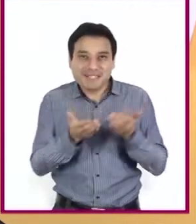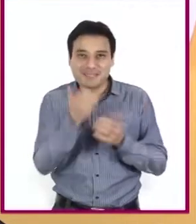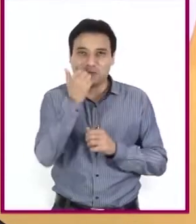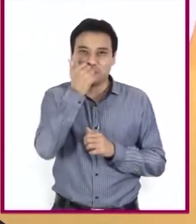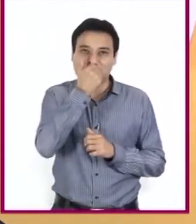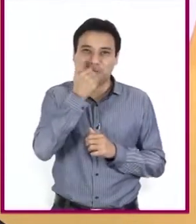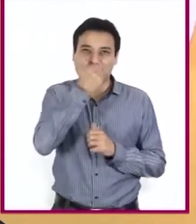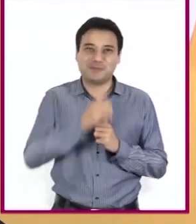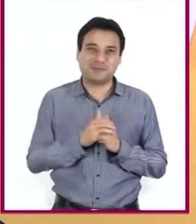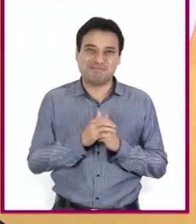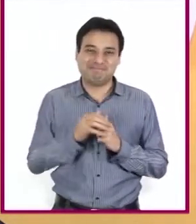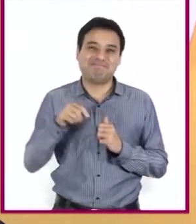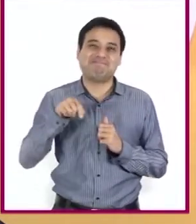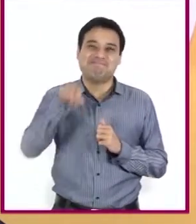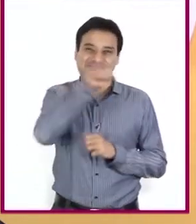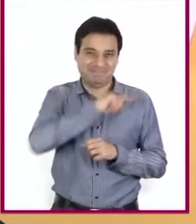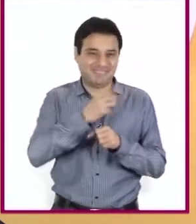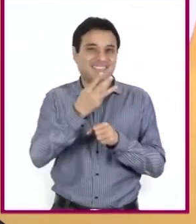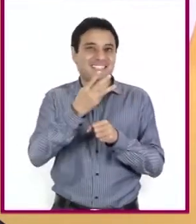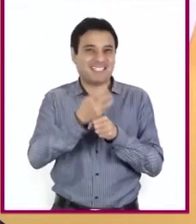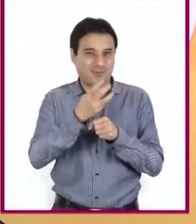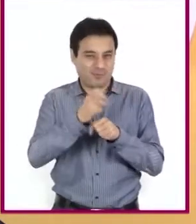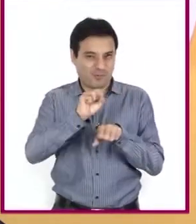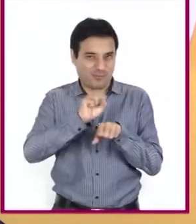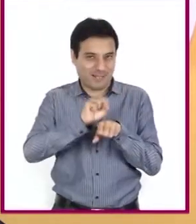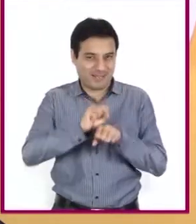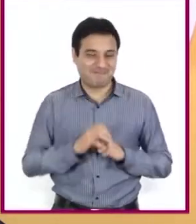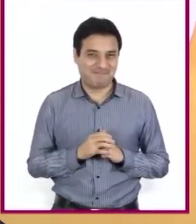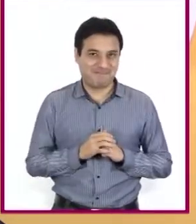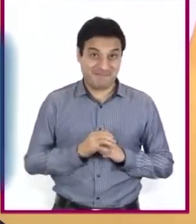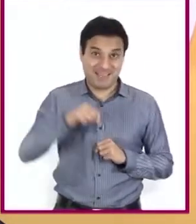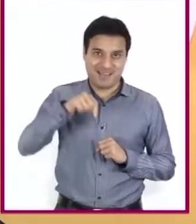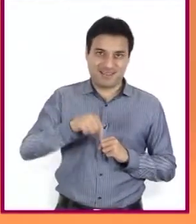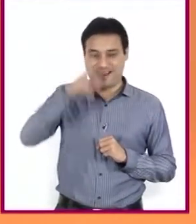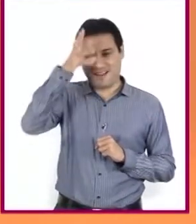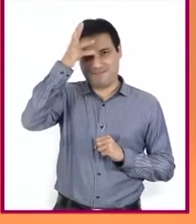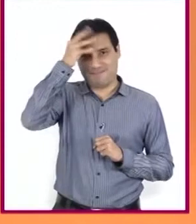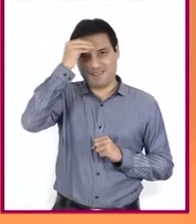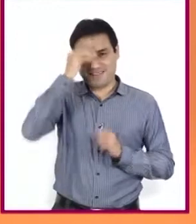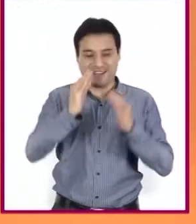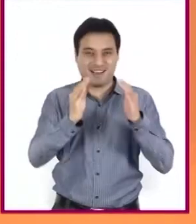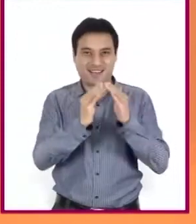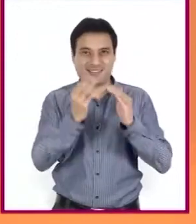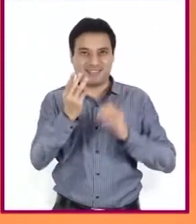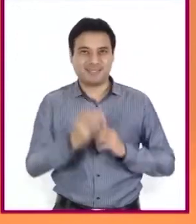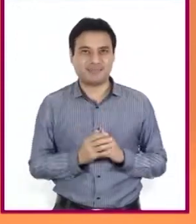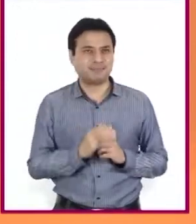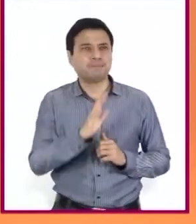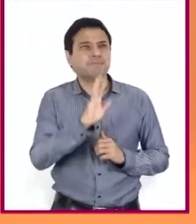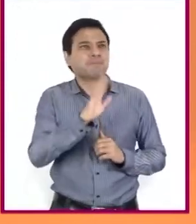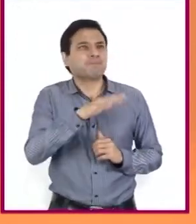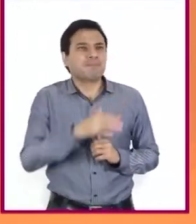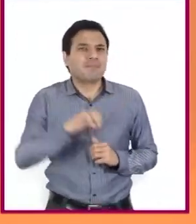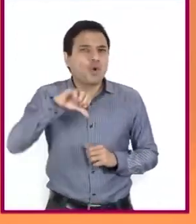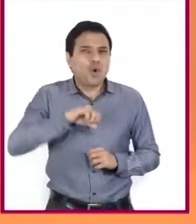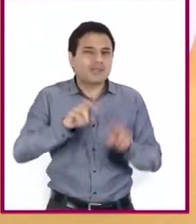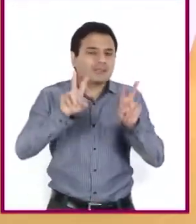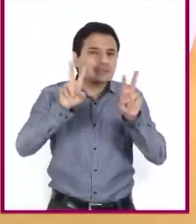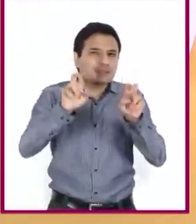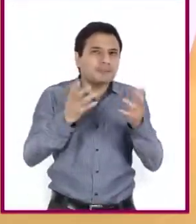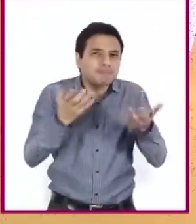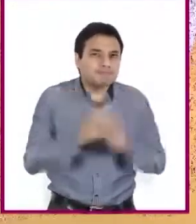y alumnos de tercer grado de secundaria, de Aprende en Casa 3. Maestra Isabel, ¿qué estudiaremos en esta